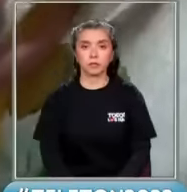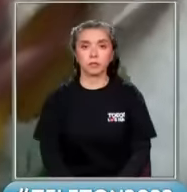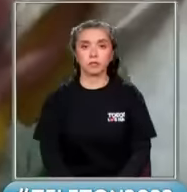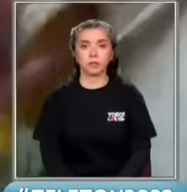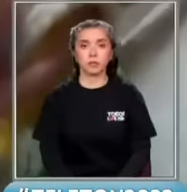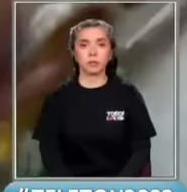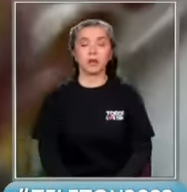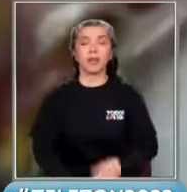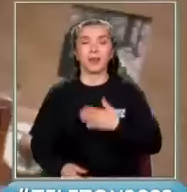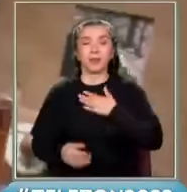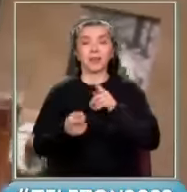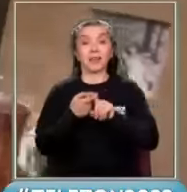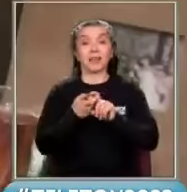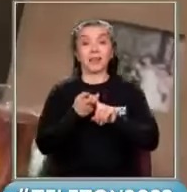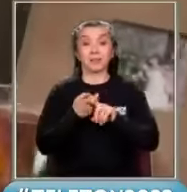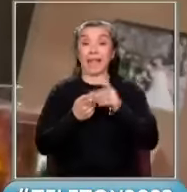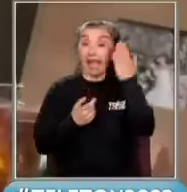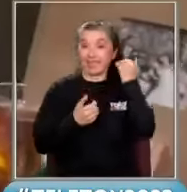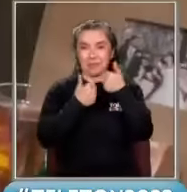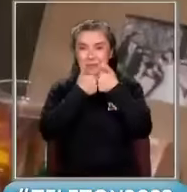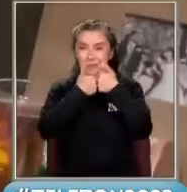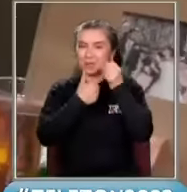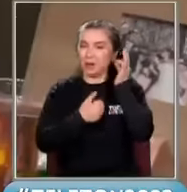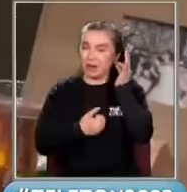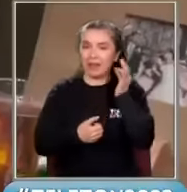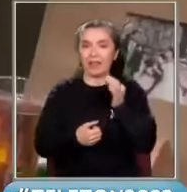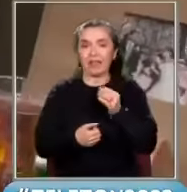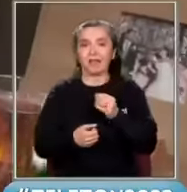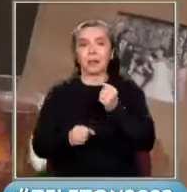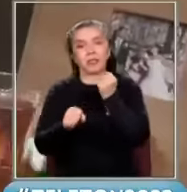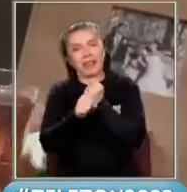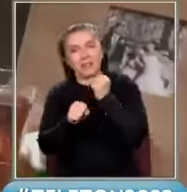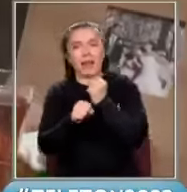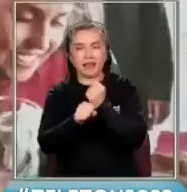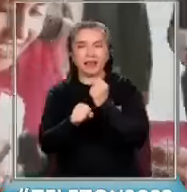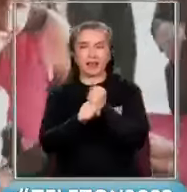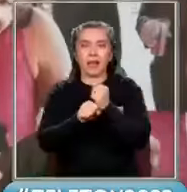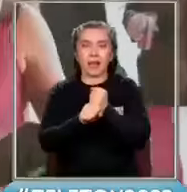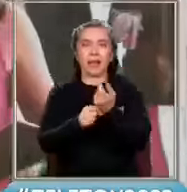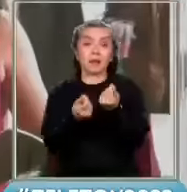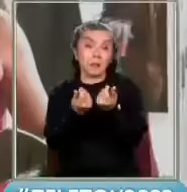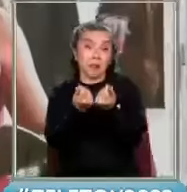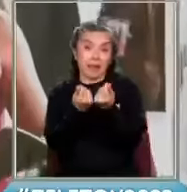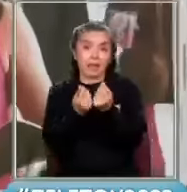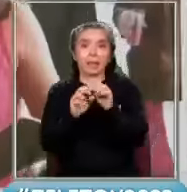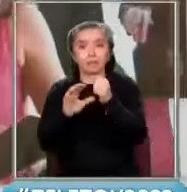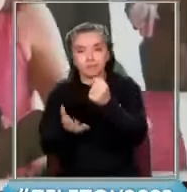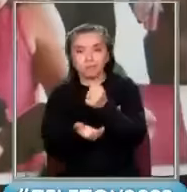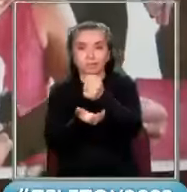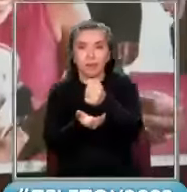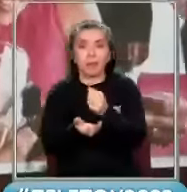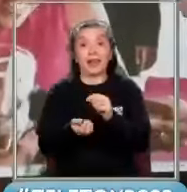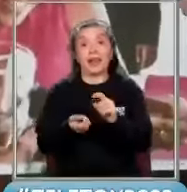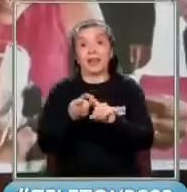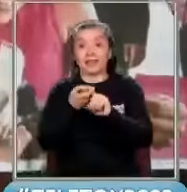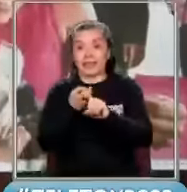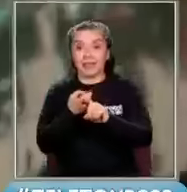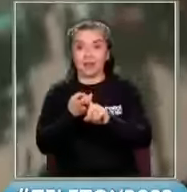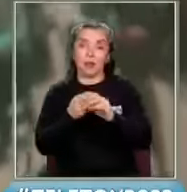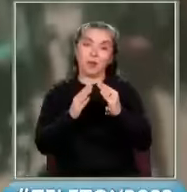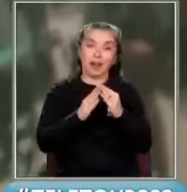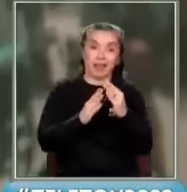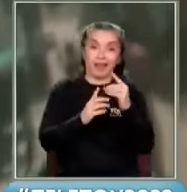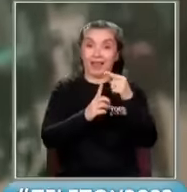Con mi esposa, en ese tiempo, polola, estábamos en el trajín de trabajar y juntar un poco de plata para poder casarnos por la iglesia.